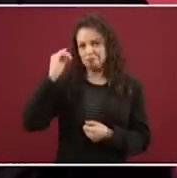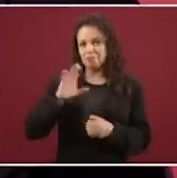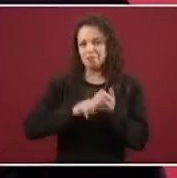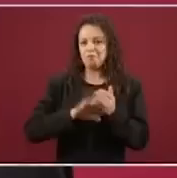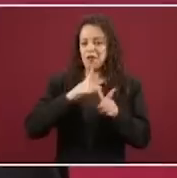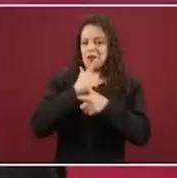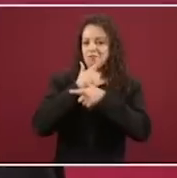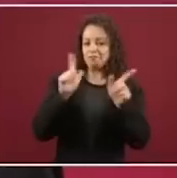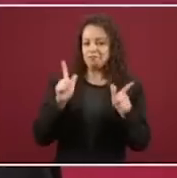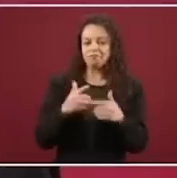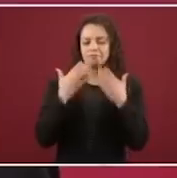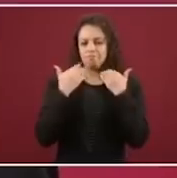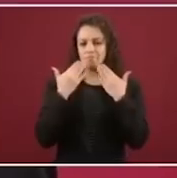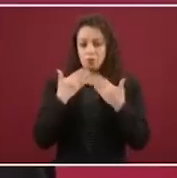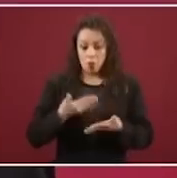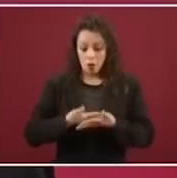Estamos viviendo